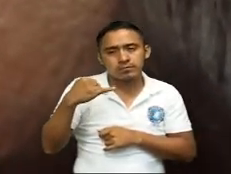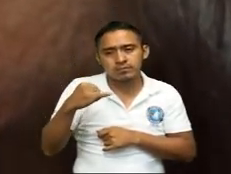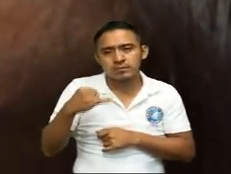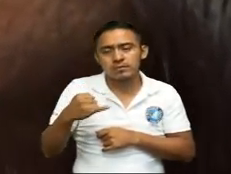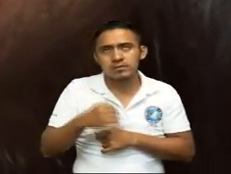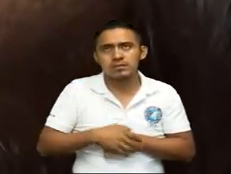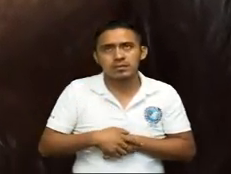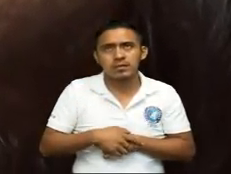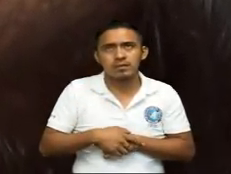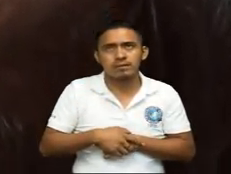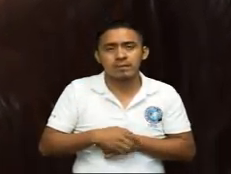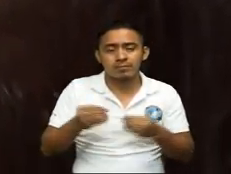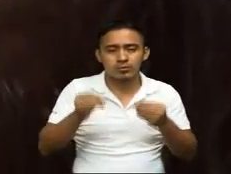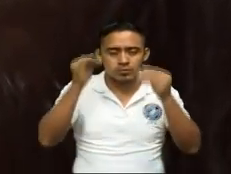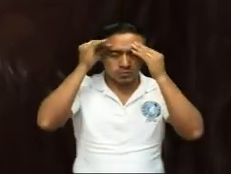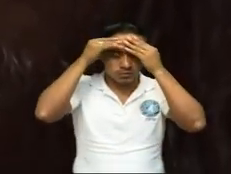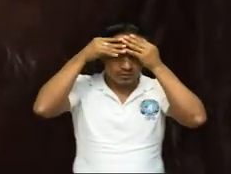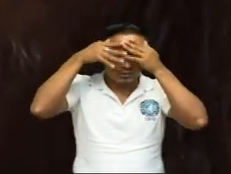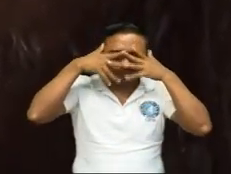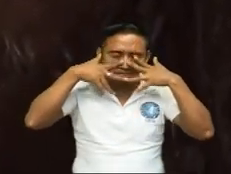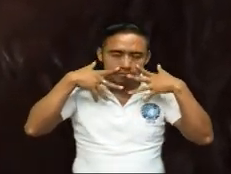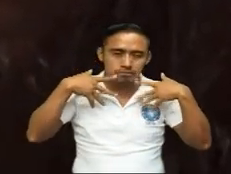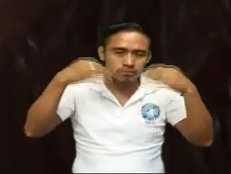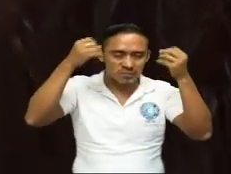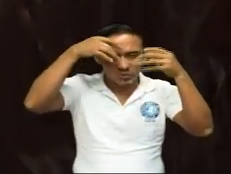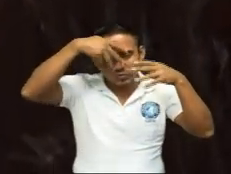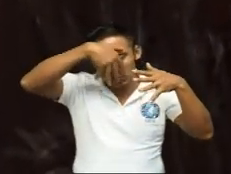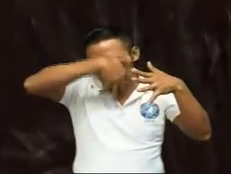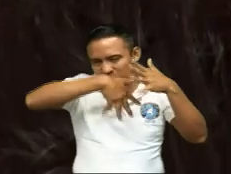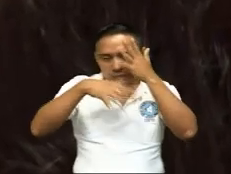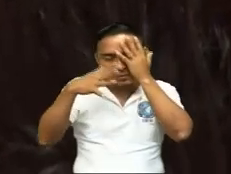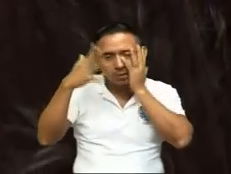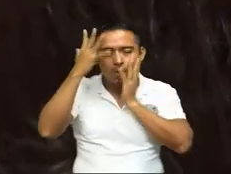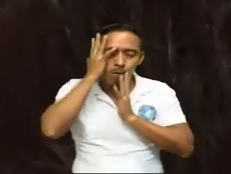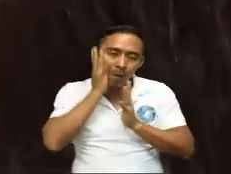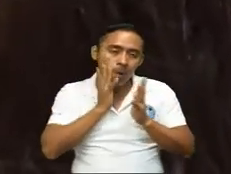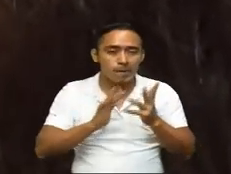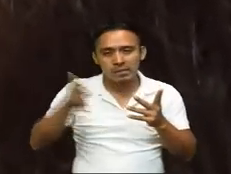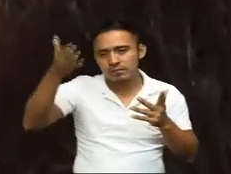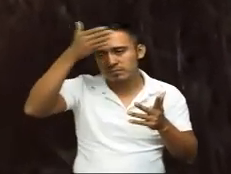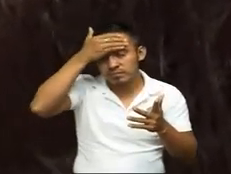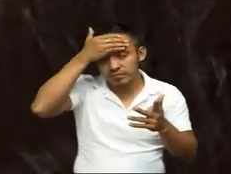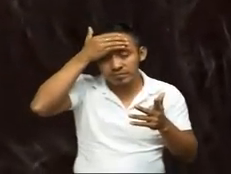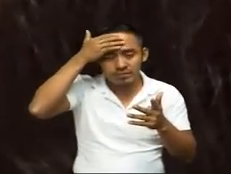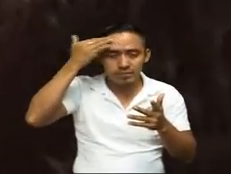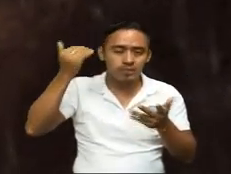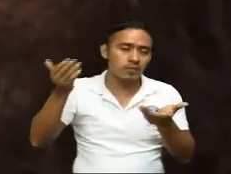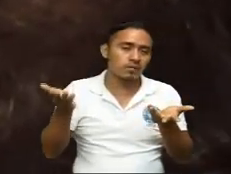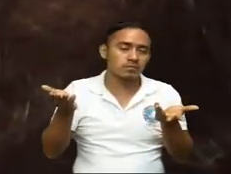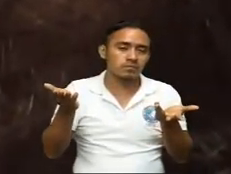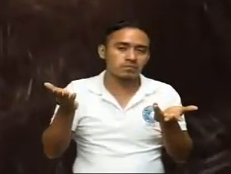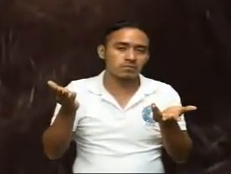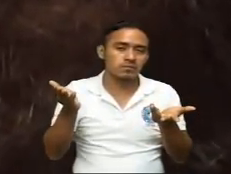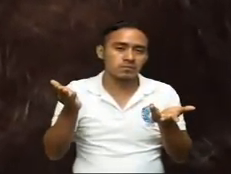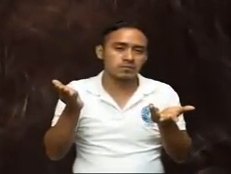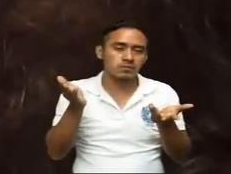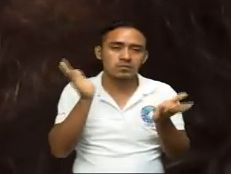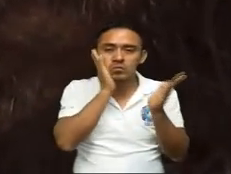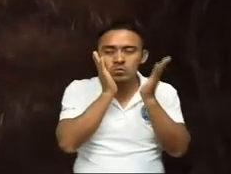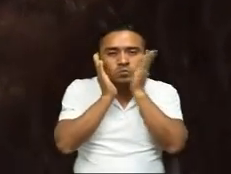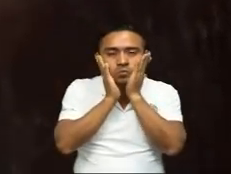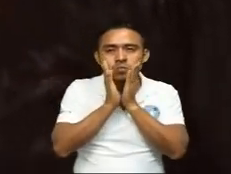mucha sudoración, donde hay mucha grasa. Entonces, vamos a verlos en la frente, los vamos a ver en las partes laterales de la